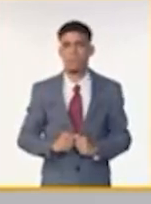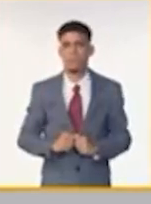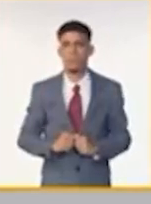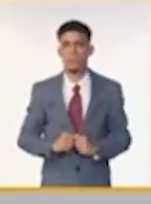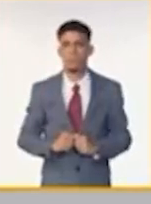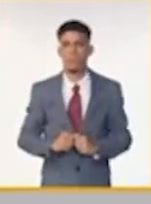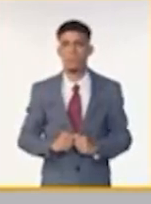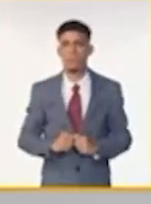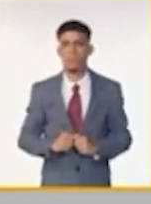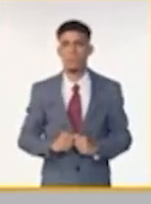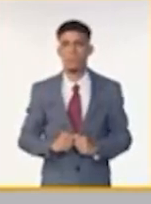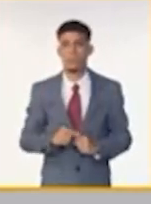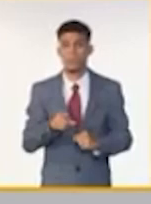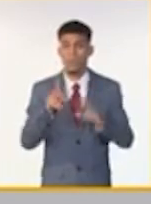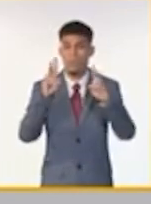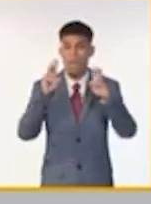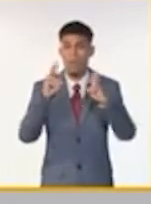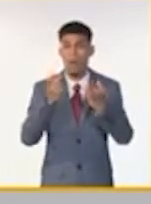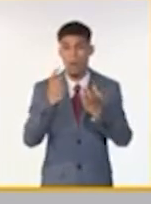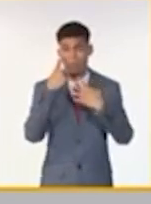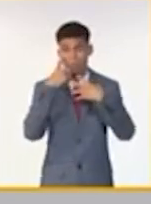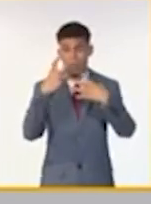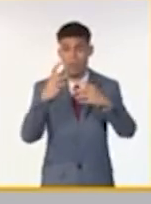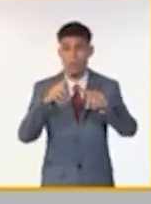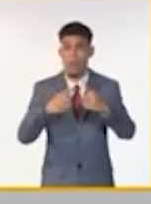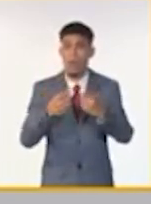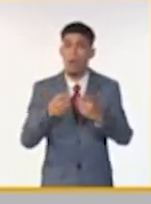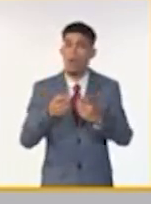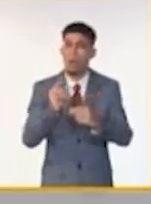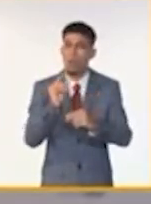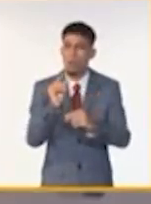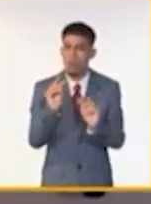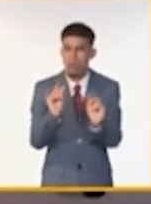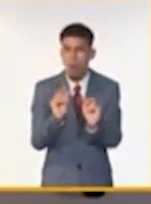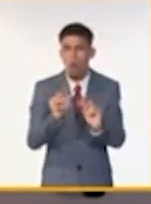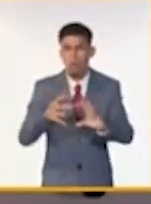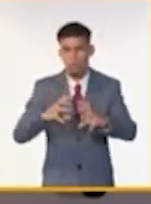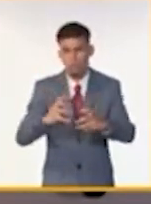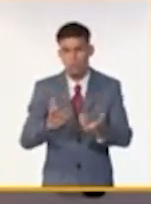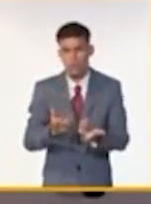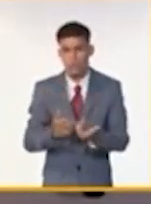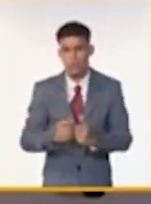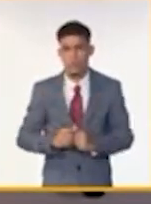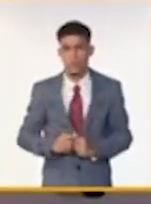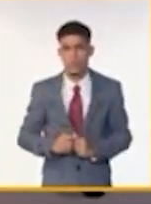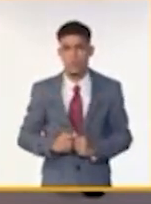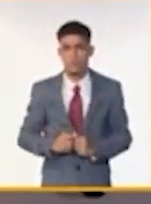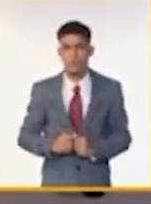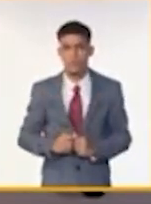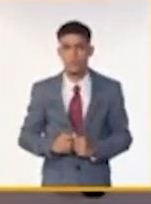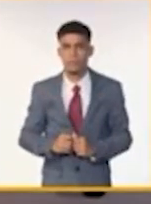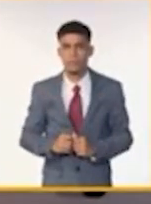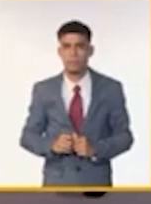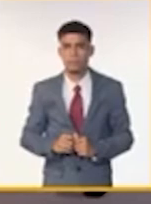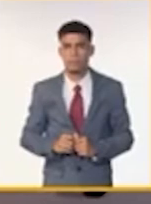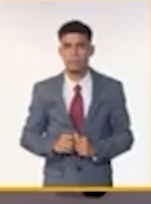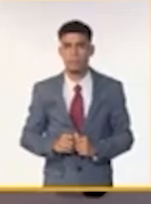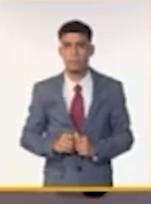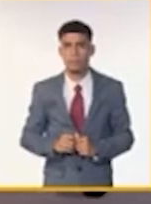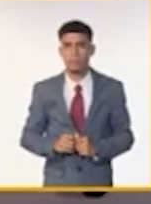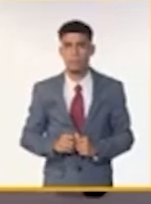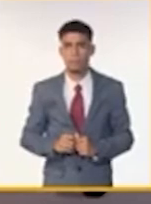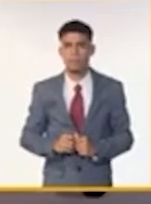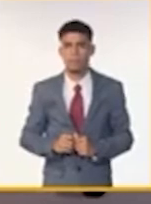asunto pero complejo muy muy importante ya en el en el en los temas del de la